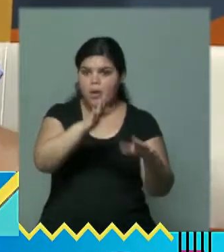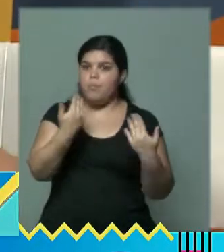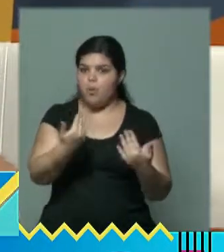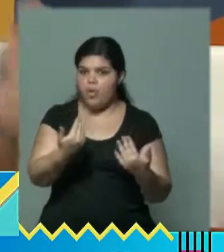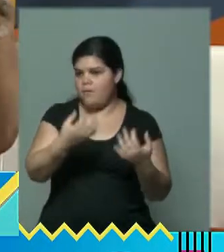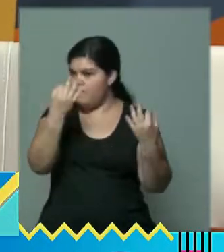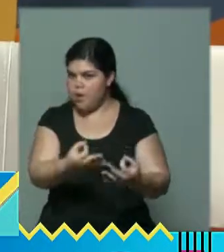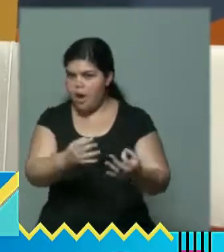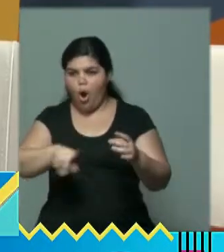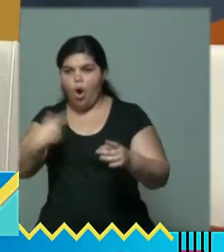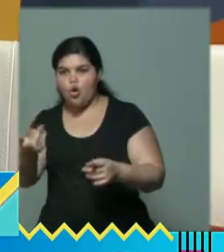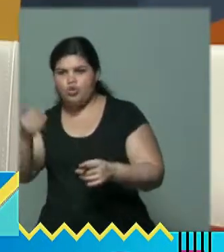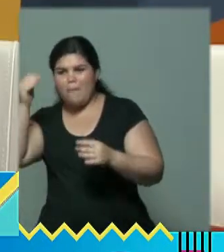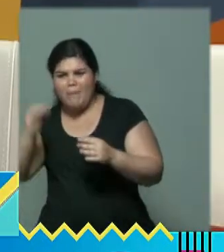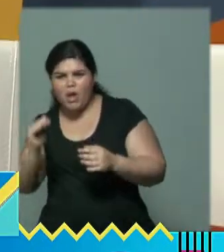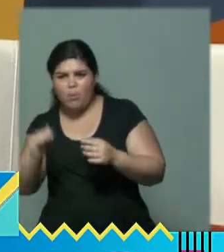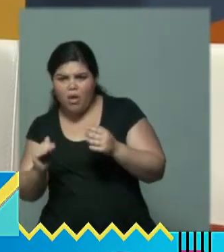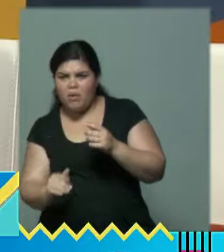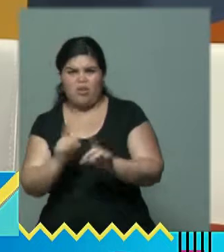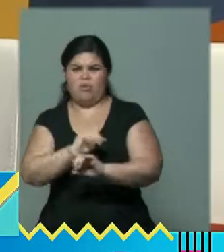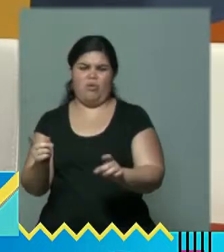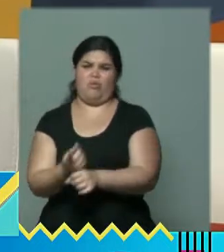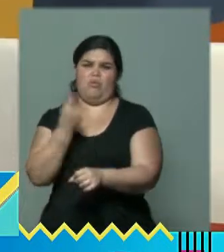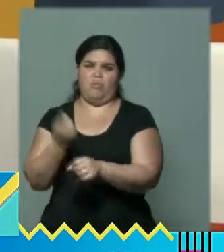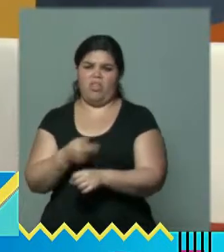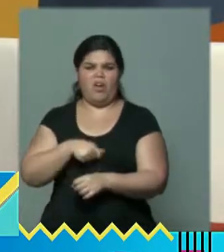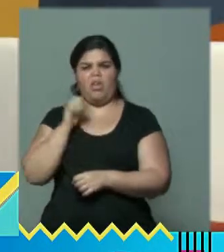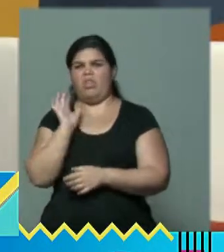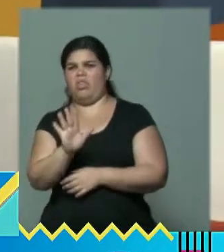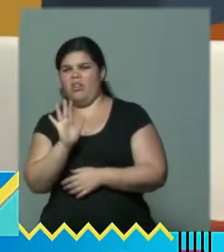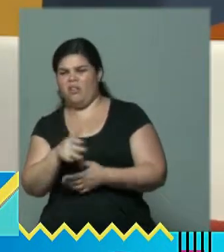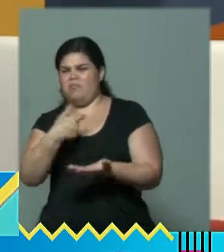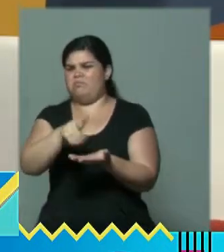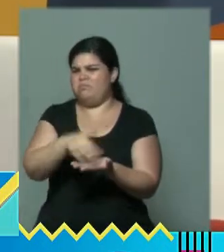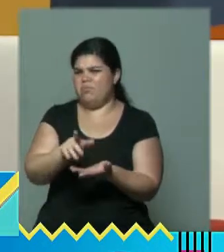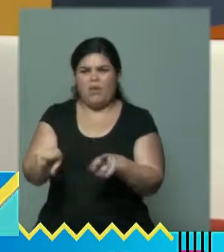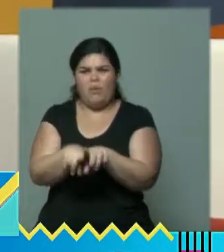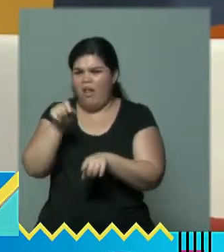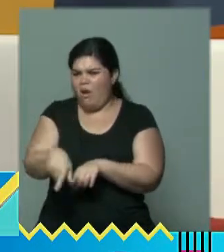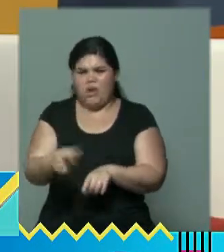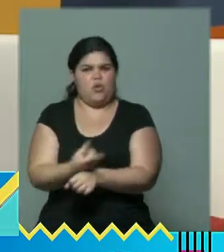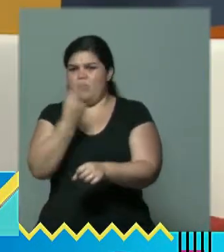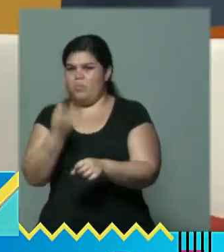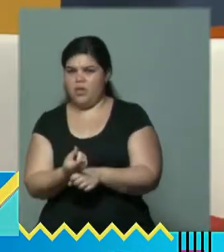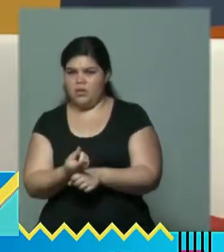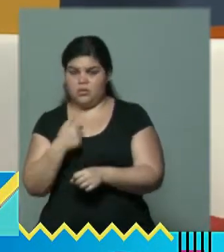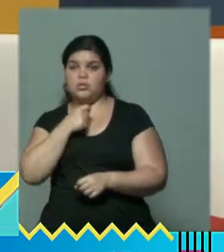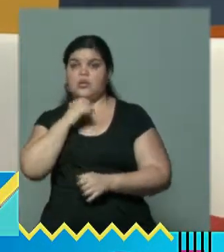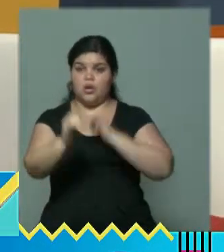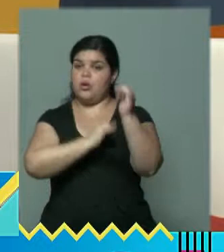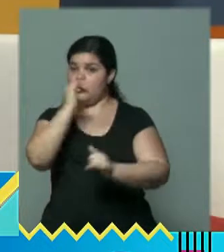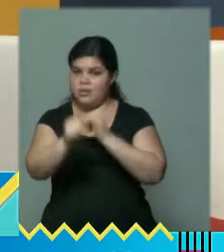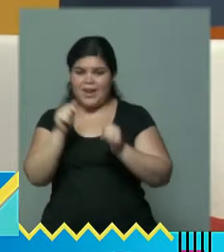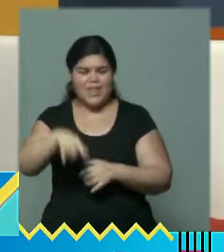eso tenemos que llevarlo a que puedan menos, ni a juzgarlos, ni a discriminarlos como se está haciendo actualmente. Yo quiero señalar de que hay una